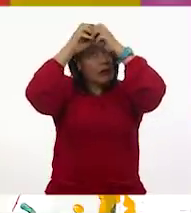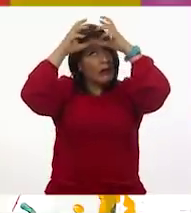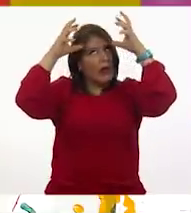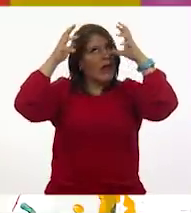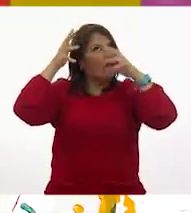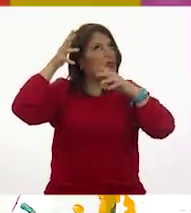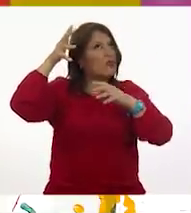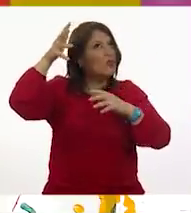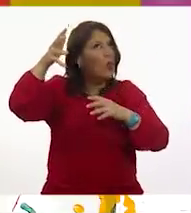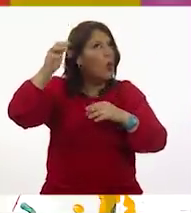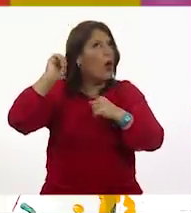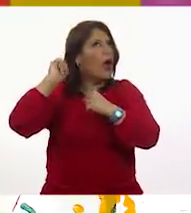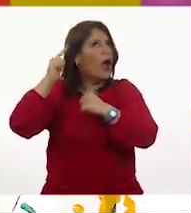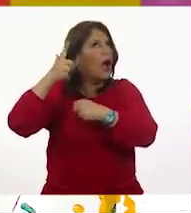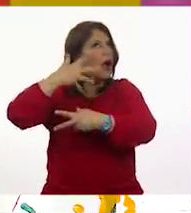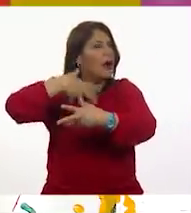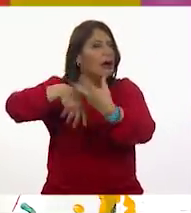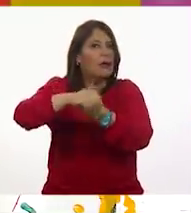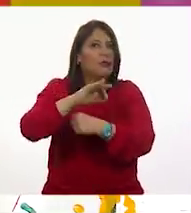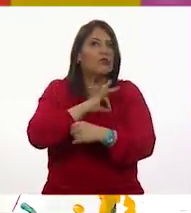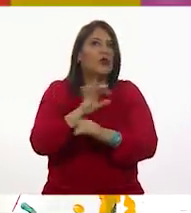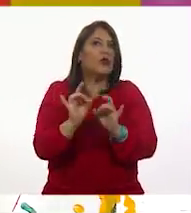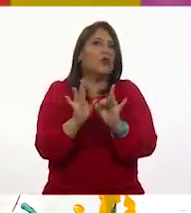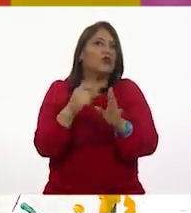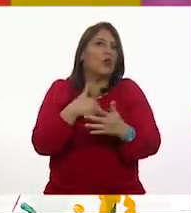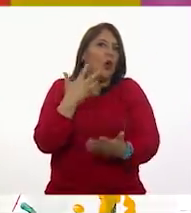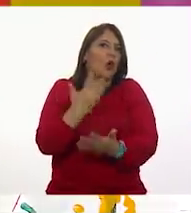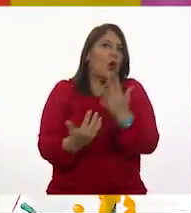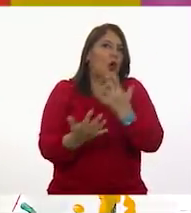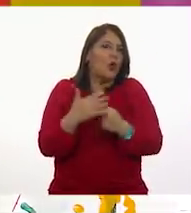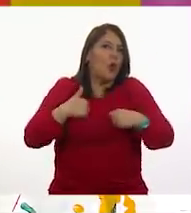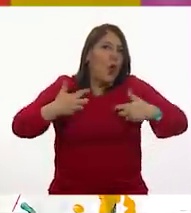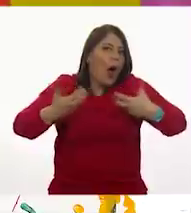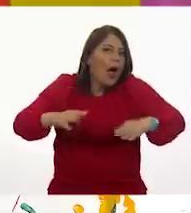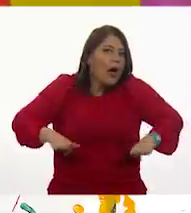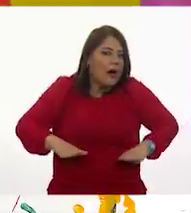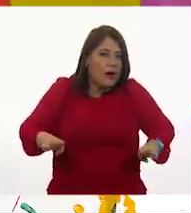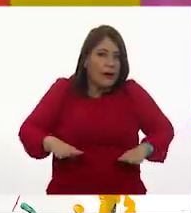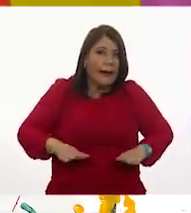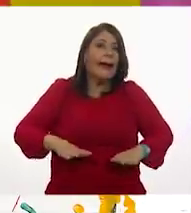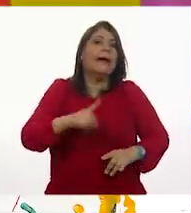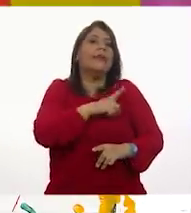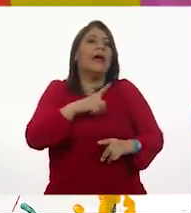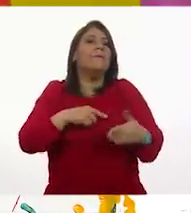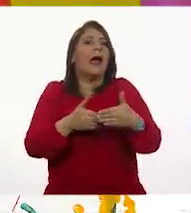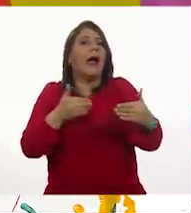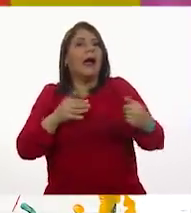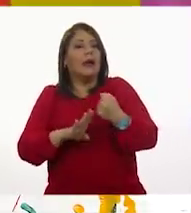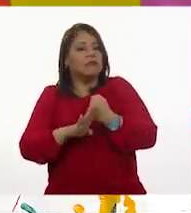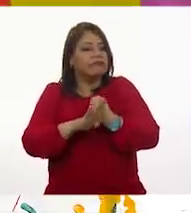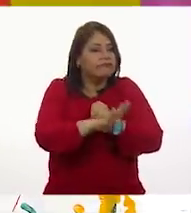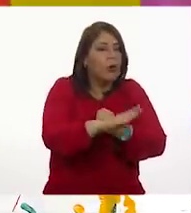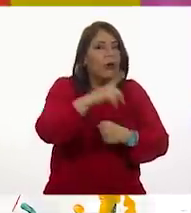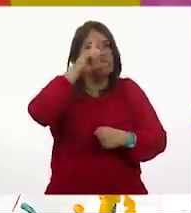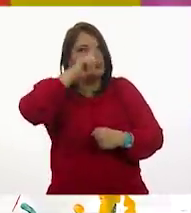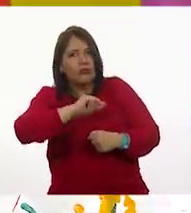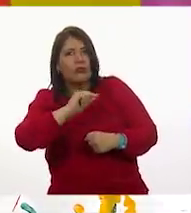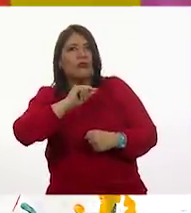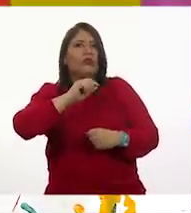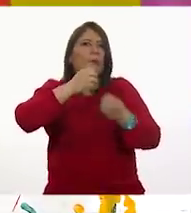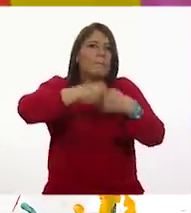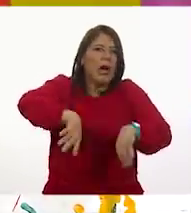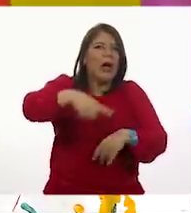las posibles consecuencias de nuestras acciones y evitar aquello que pueda dañarnos o afectar a